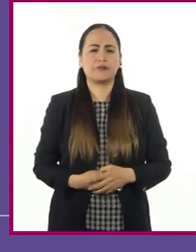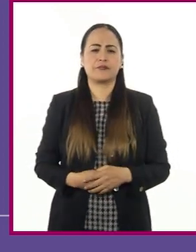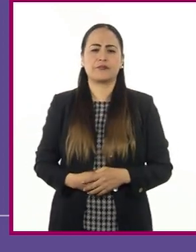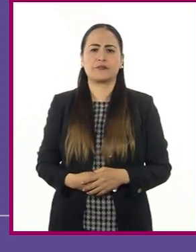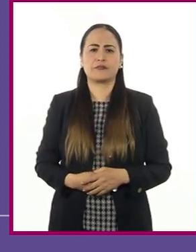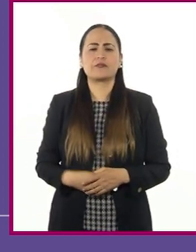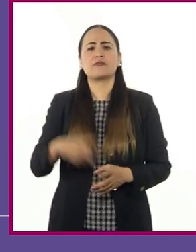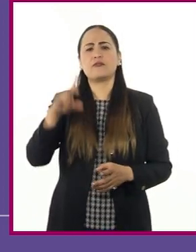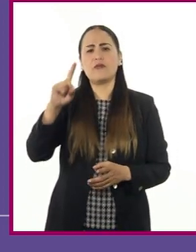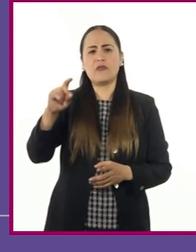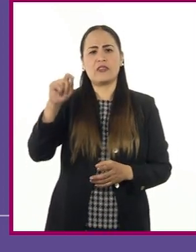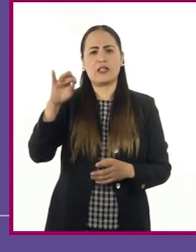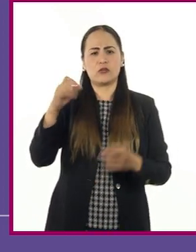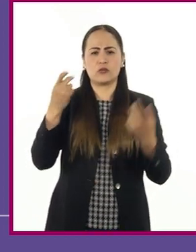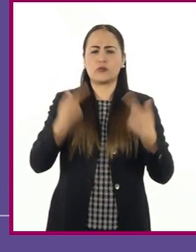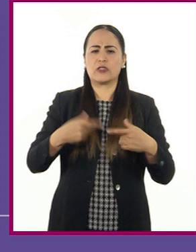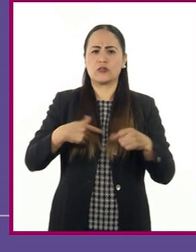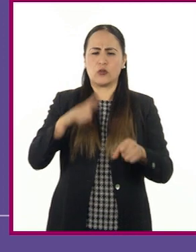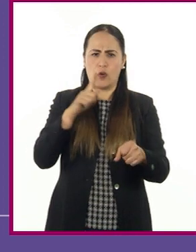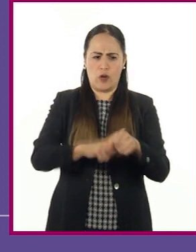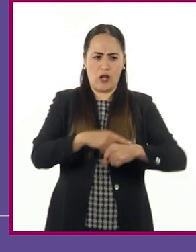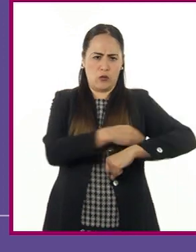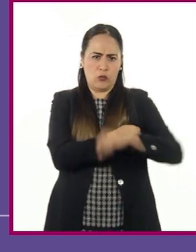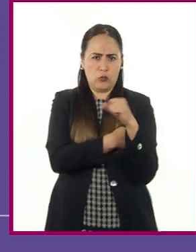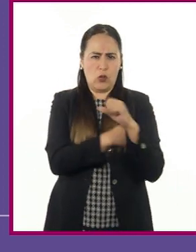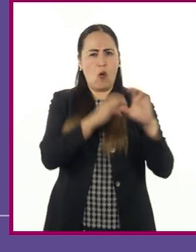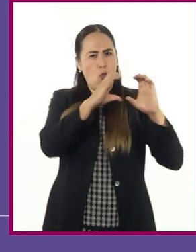datos personales que están bajo su custodia.